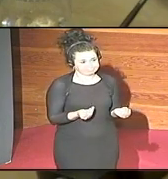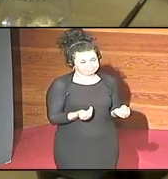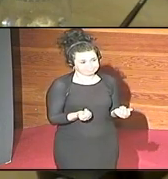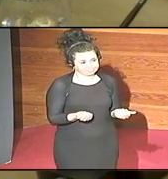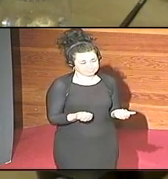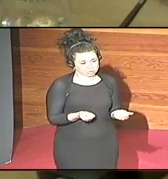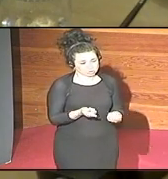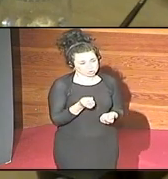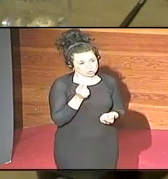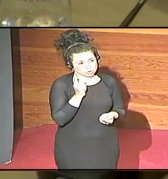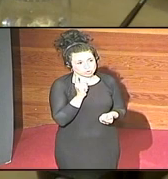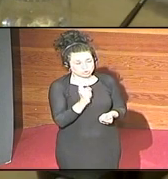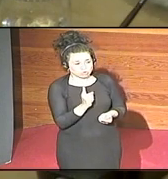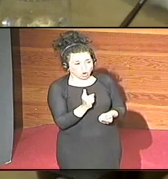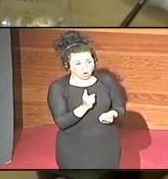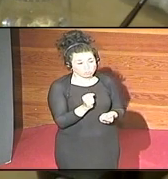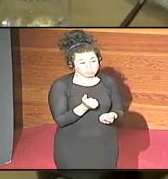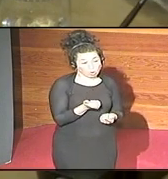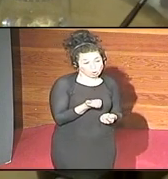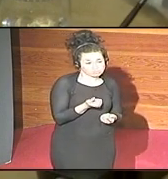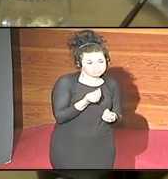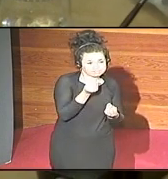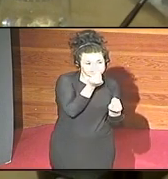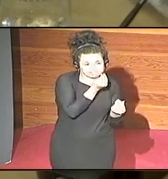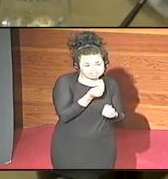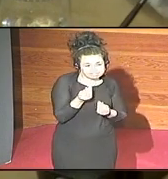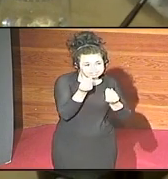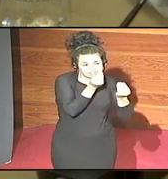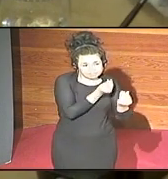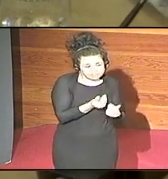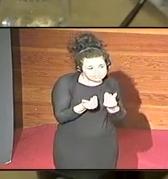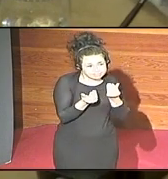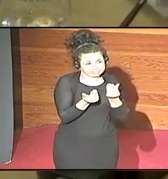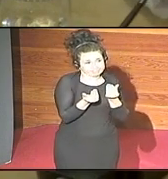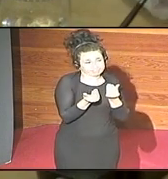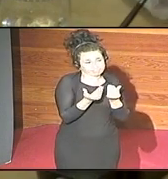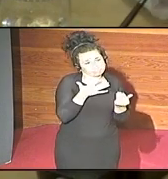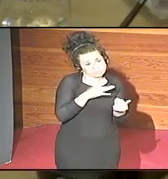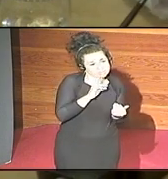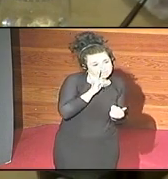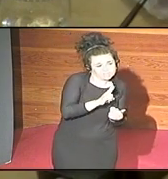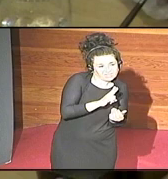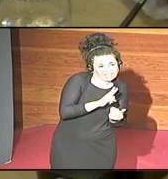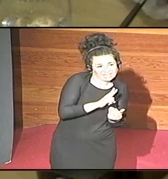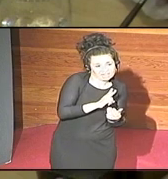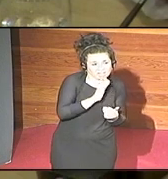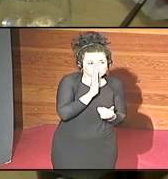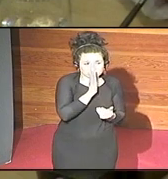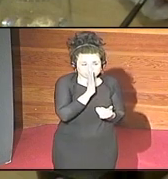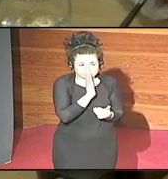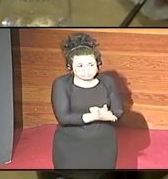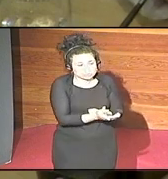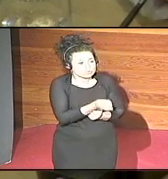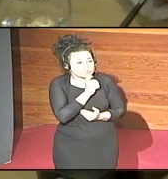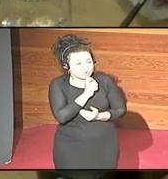solo a través de signos indirectos se pueden medir la cuestión de las sanciones. Pero sí son